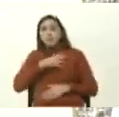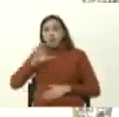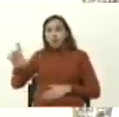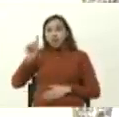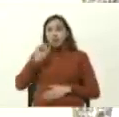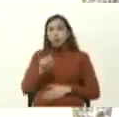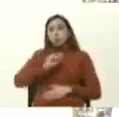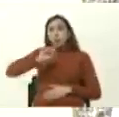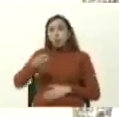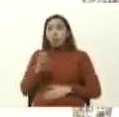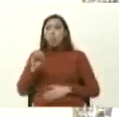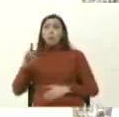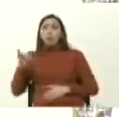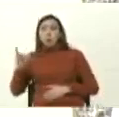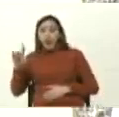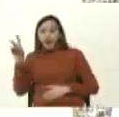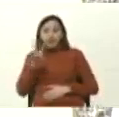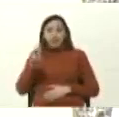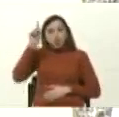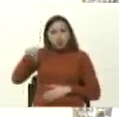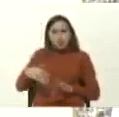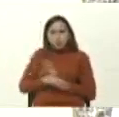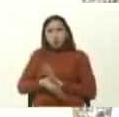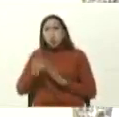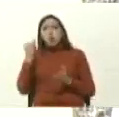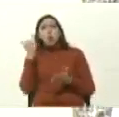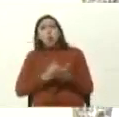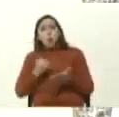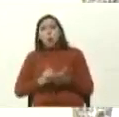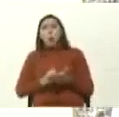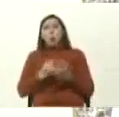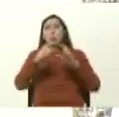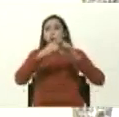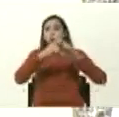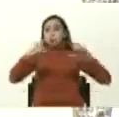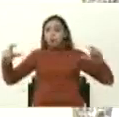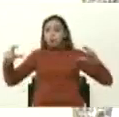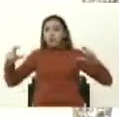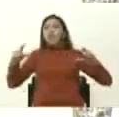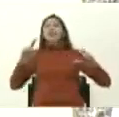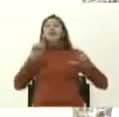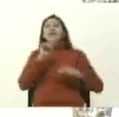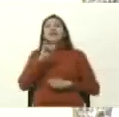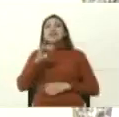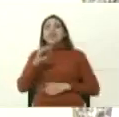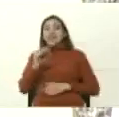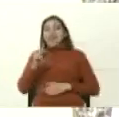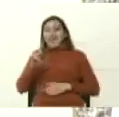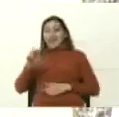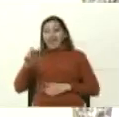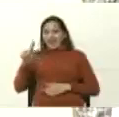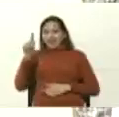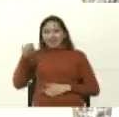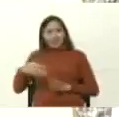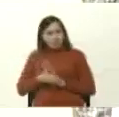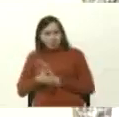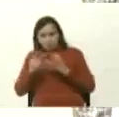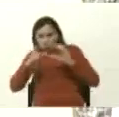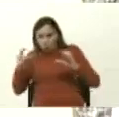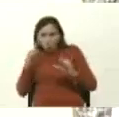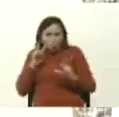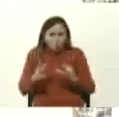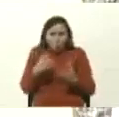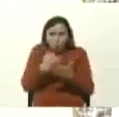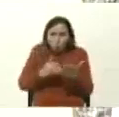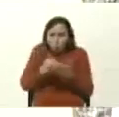www.patria.org.be, se registren allí, en donde está el link B-Ticket, y puedan acceder luego al proceso de verificación de